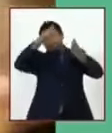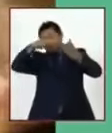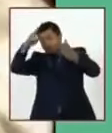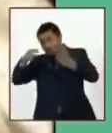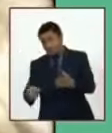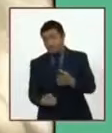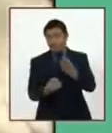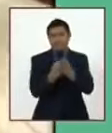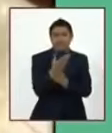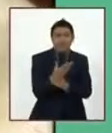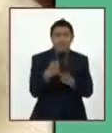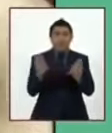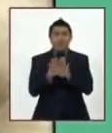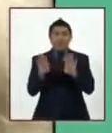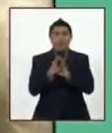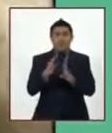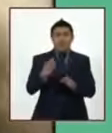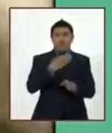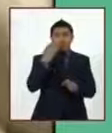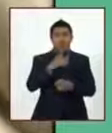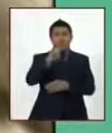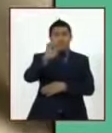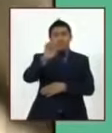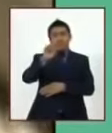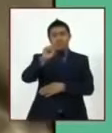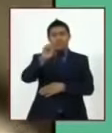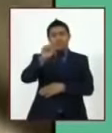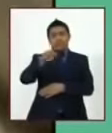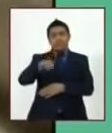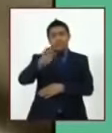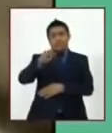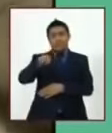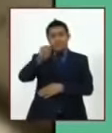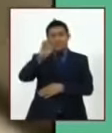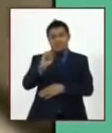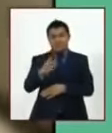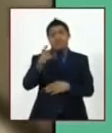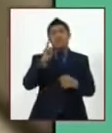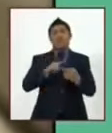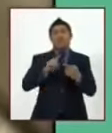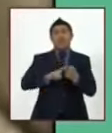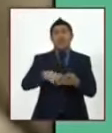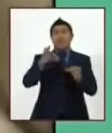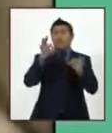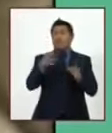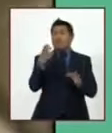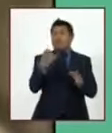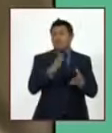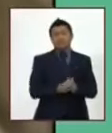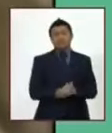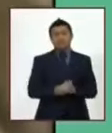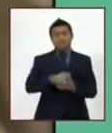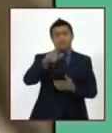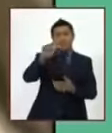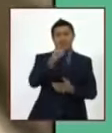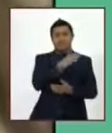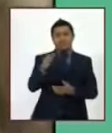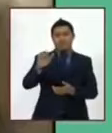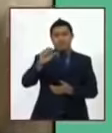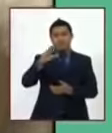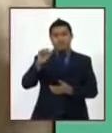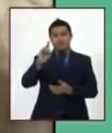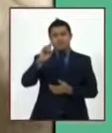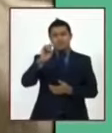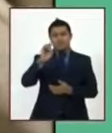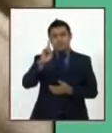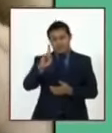alimentar a esta nueva expresión artística. ¿Quién va a ser el que va a determinar esto? La Academia. La Academia es una de las